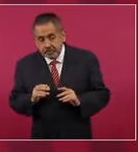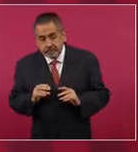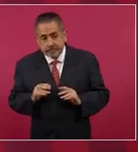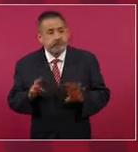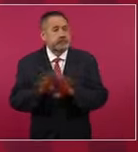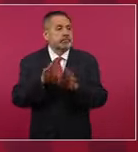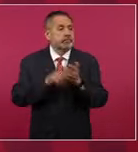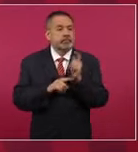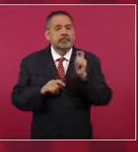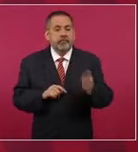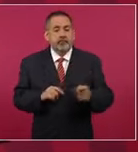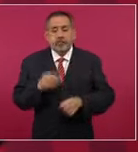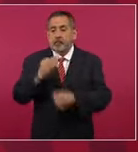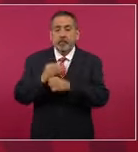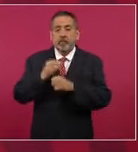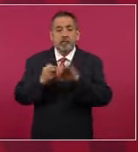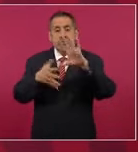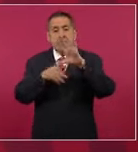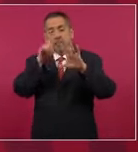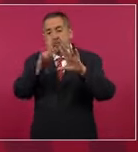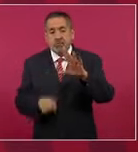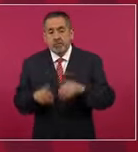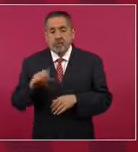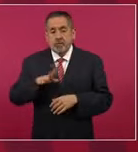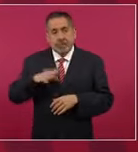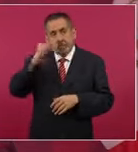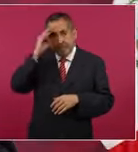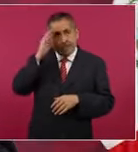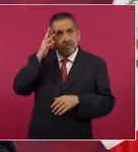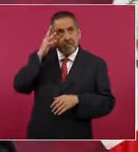hasta ahora no se ha hecho.